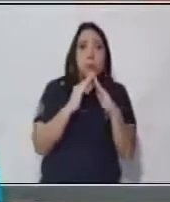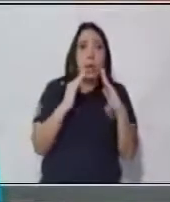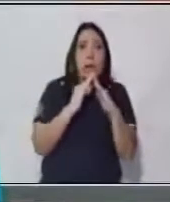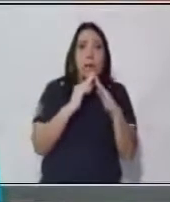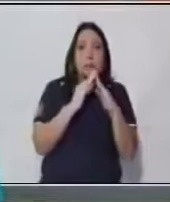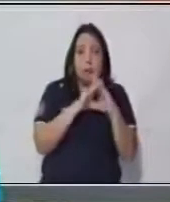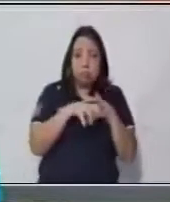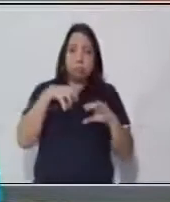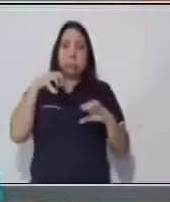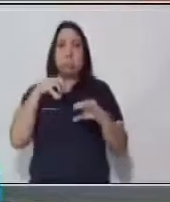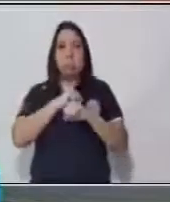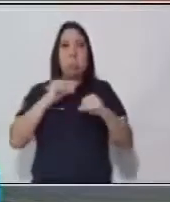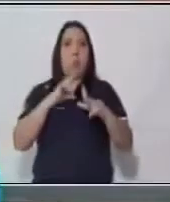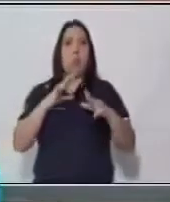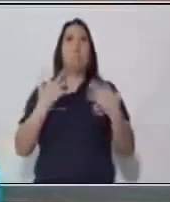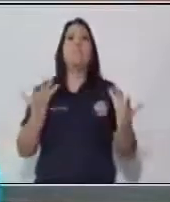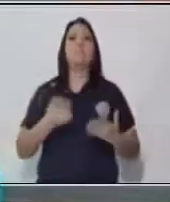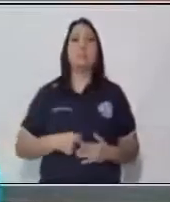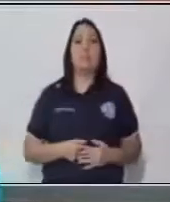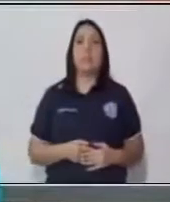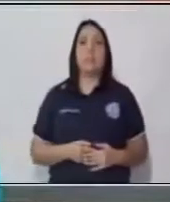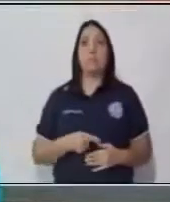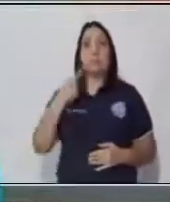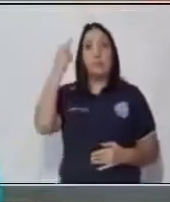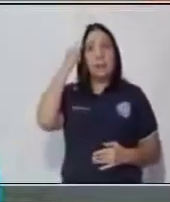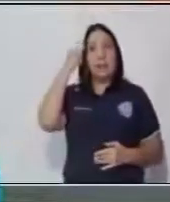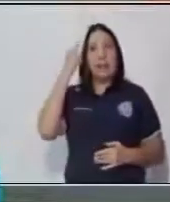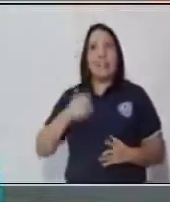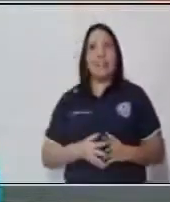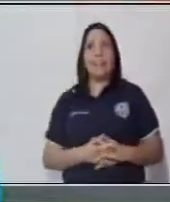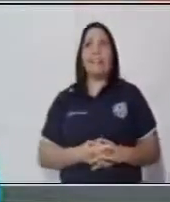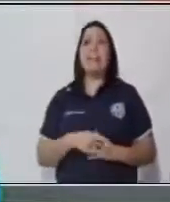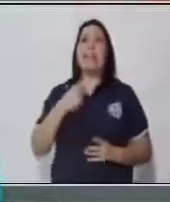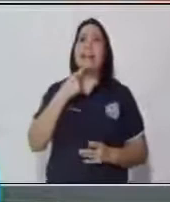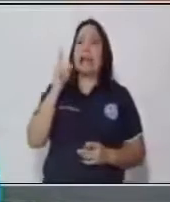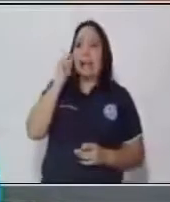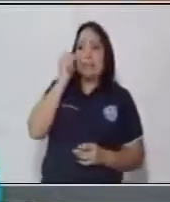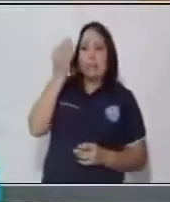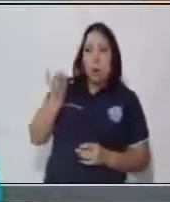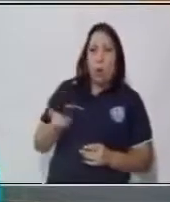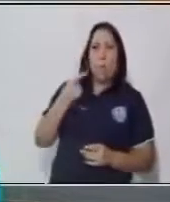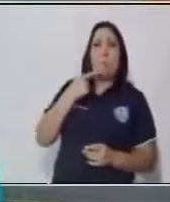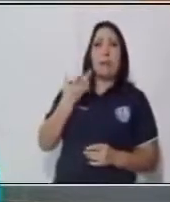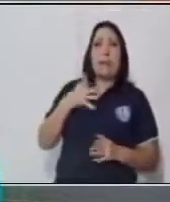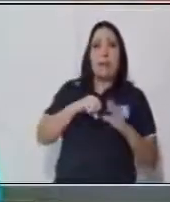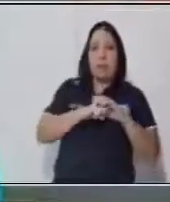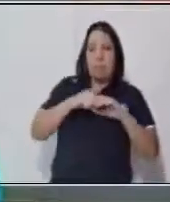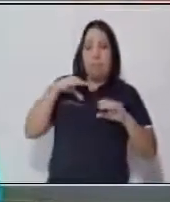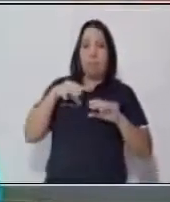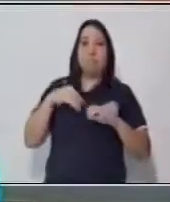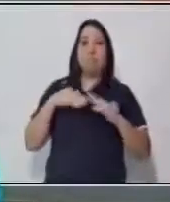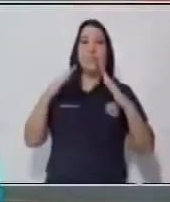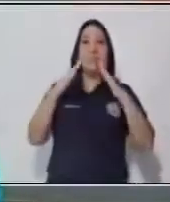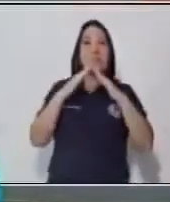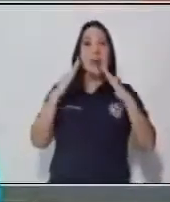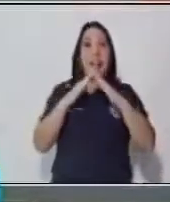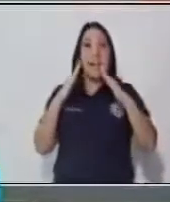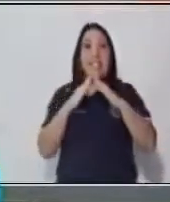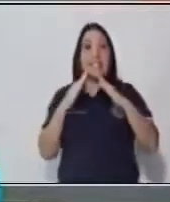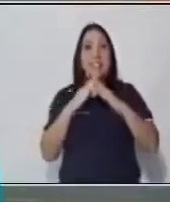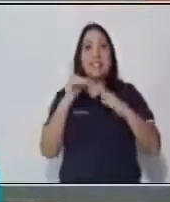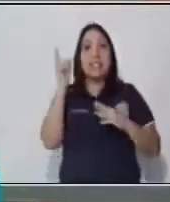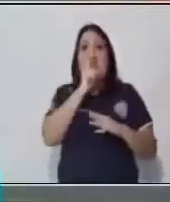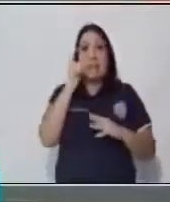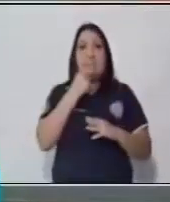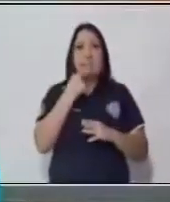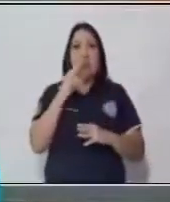rompe primero? ¿Alguna idea? ¿Quién es ese caballero que puede romper su casa si no la